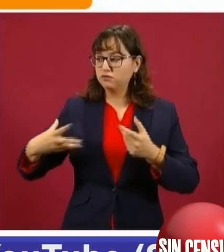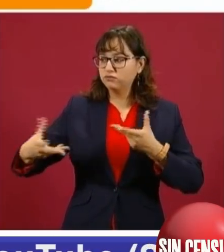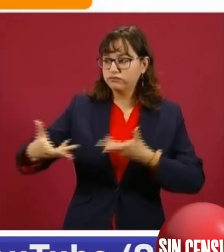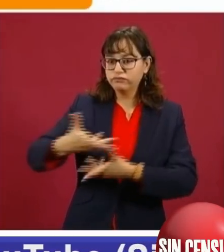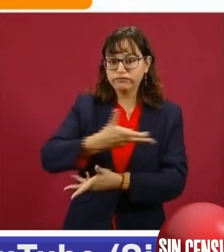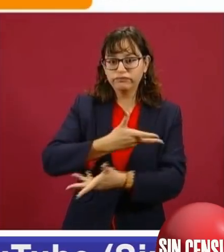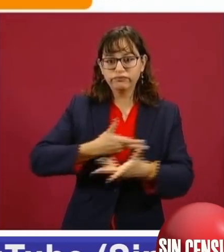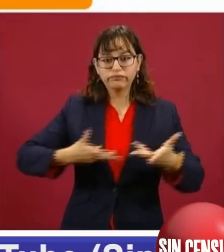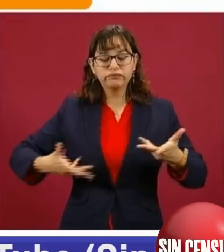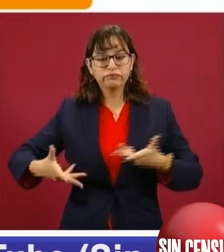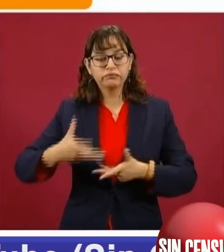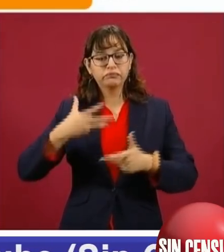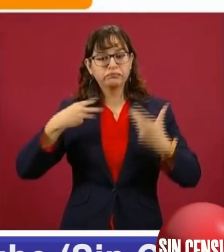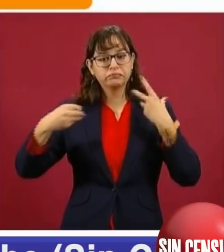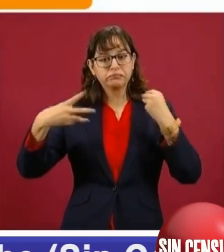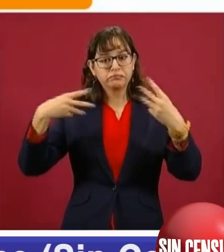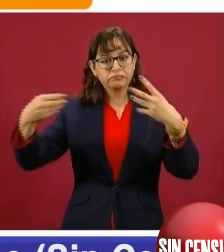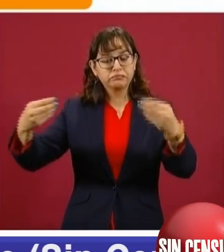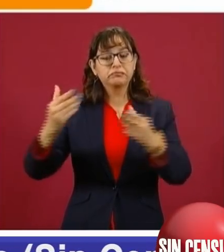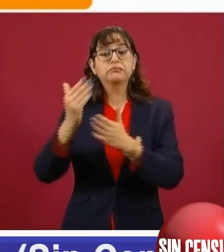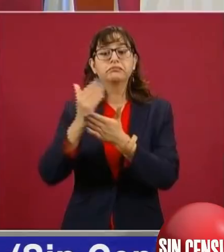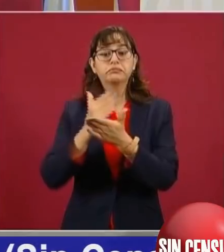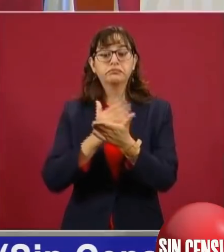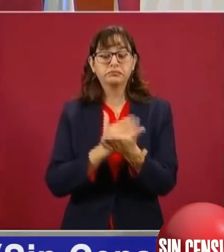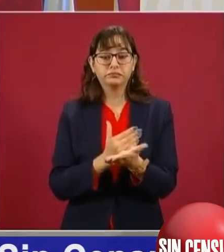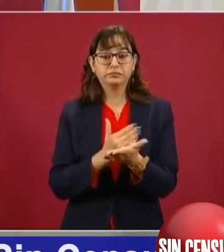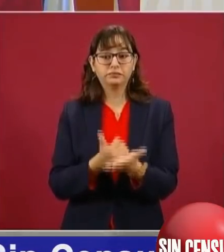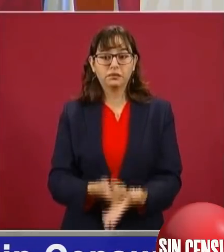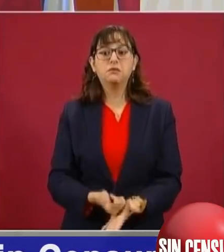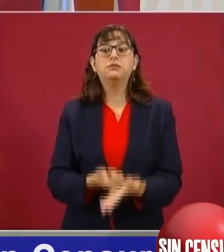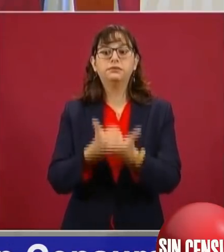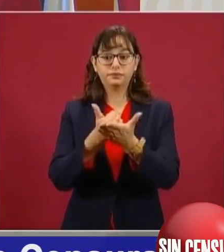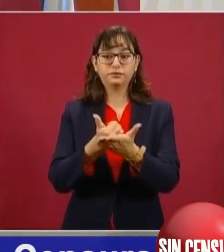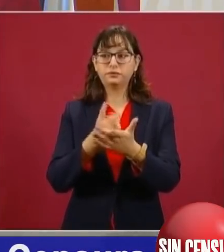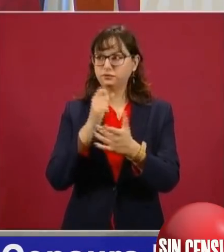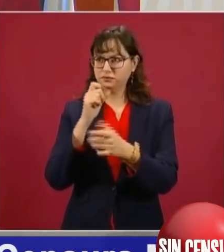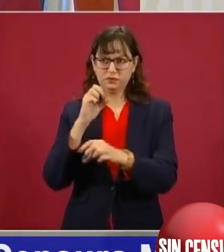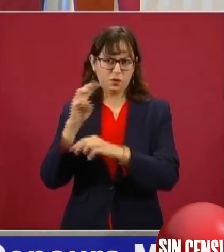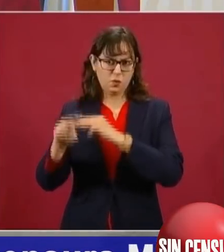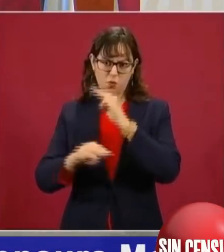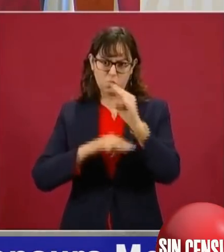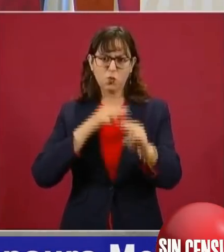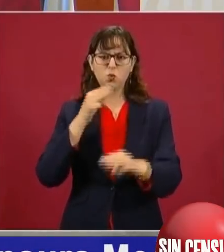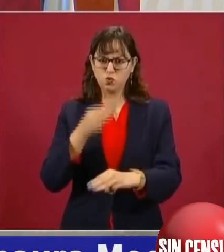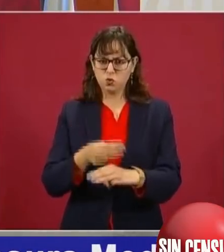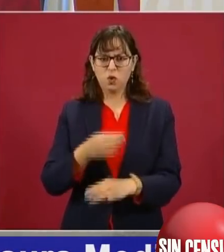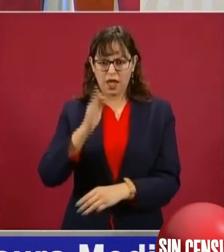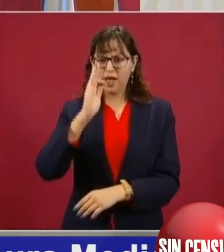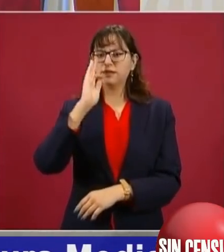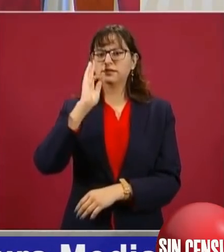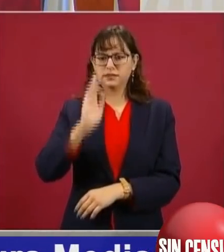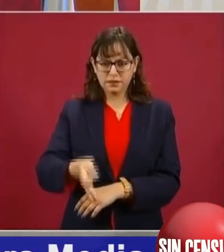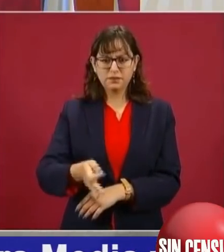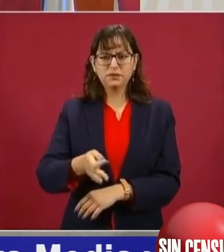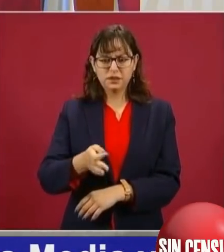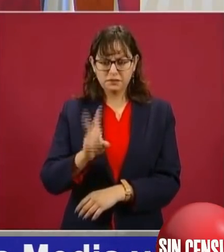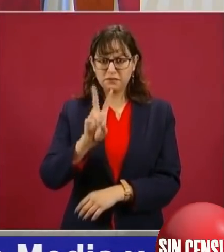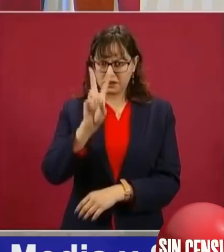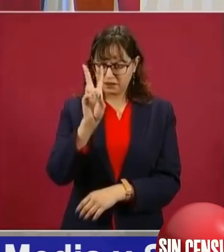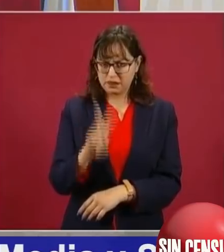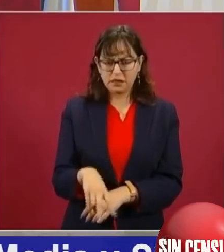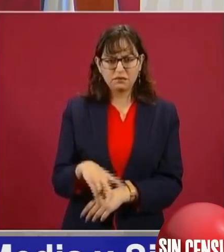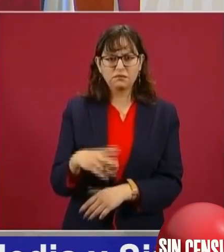virus causante de COVID, y es un indicador aceptado universalmente de reducción o